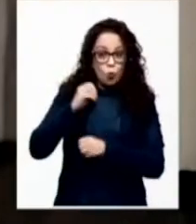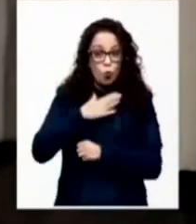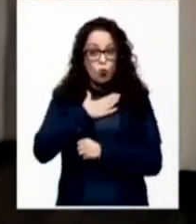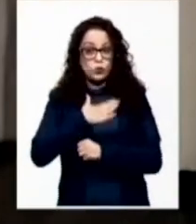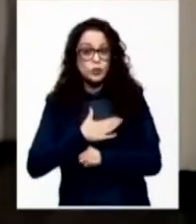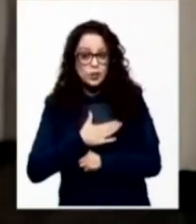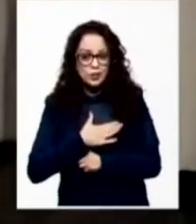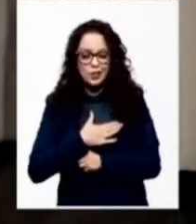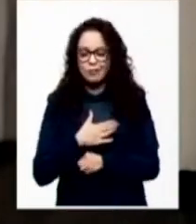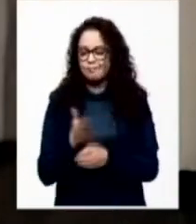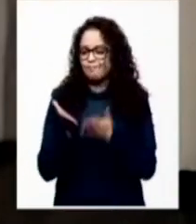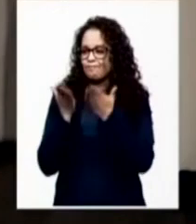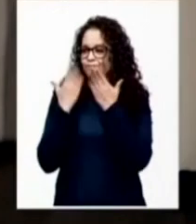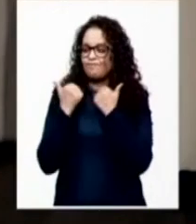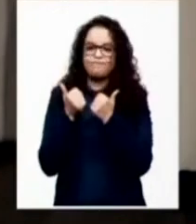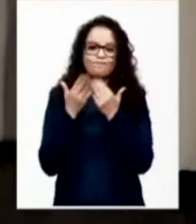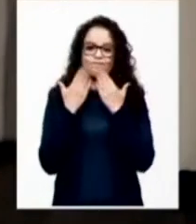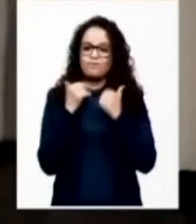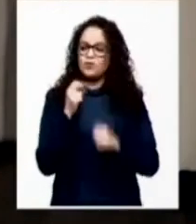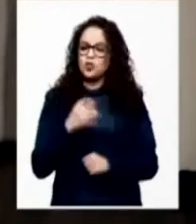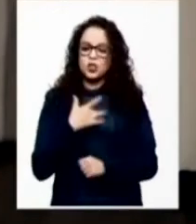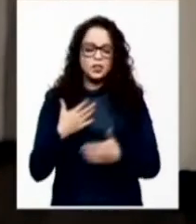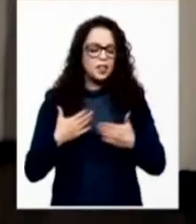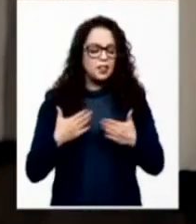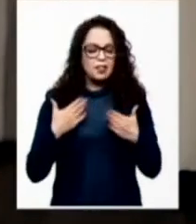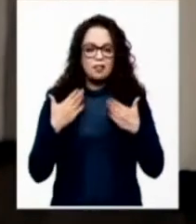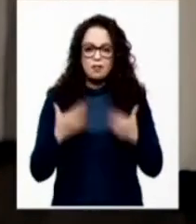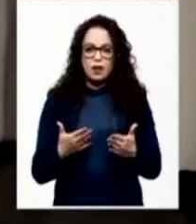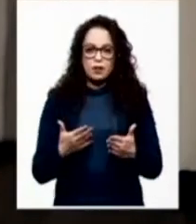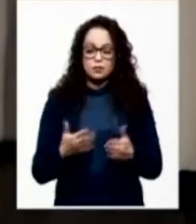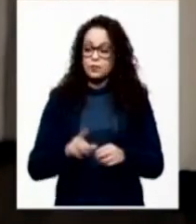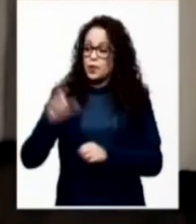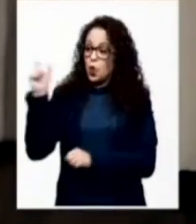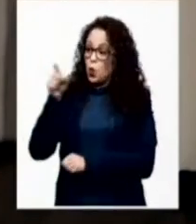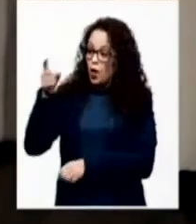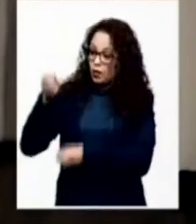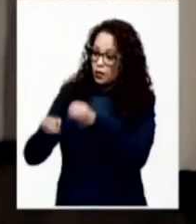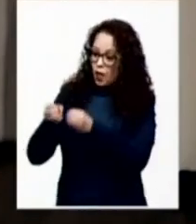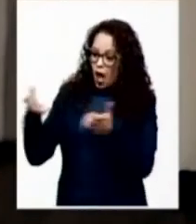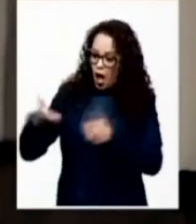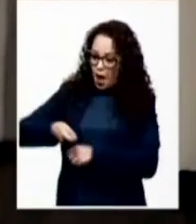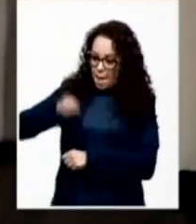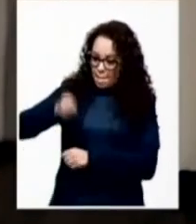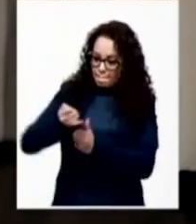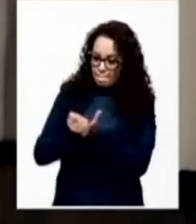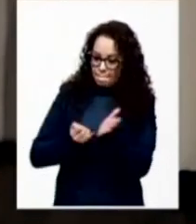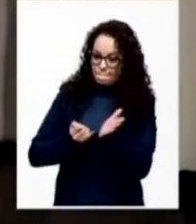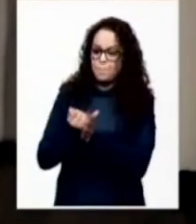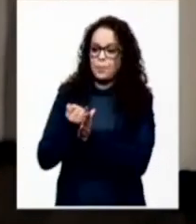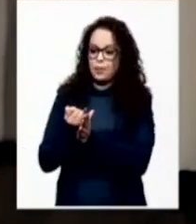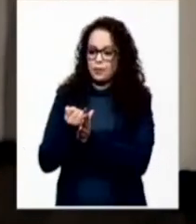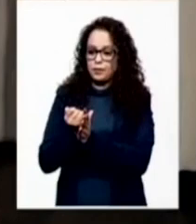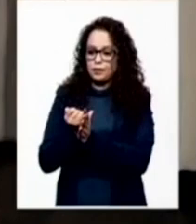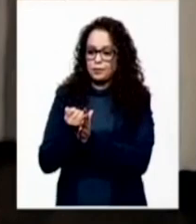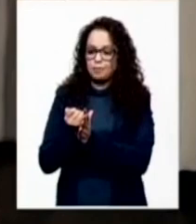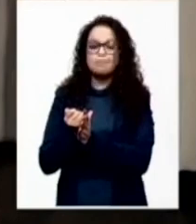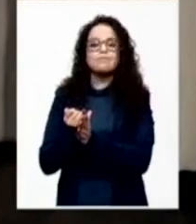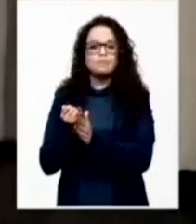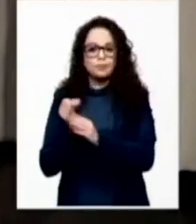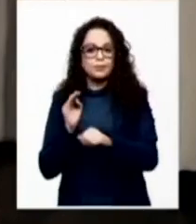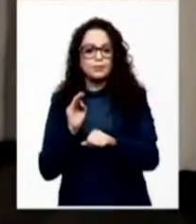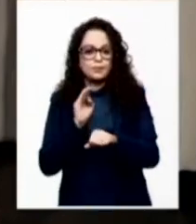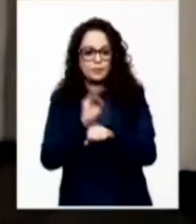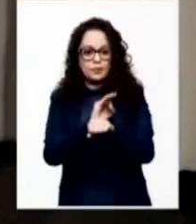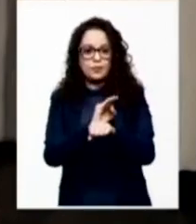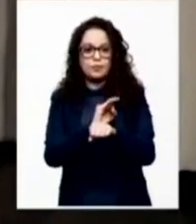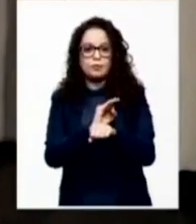se esfuerzo jueza y se resuelve un caso siempre hay una parte inconforme porque siempre hay una parte